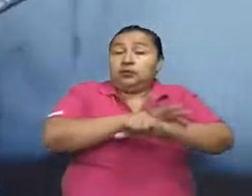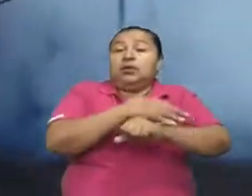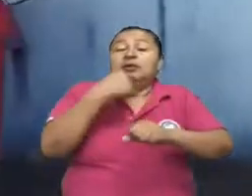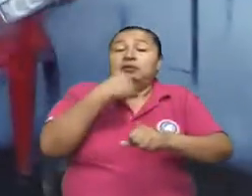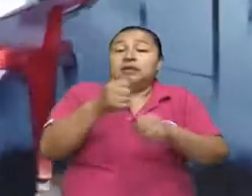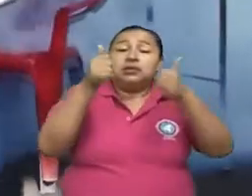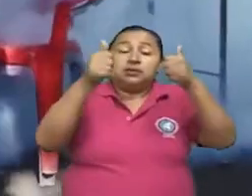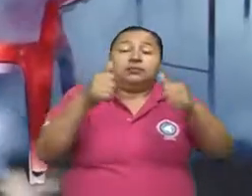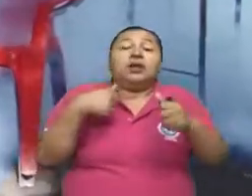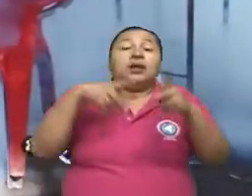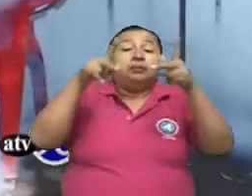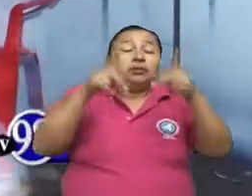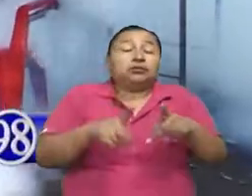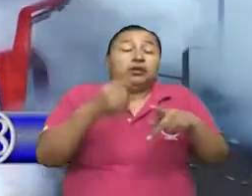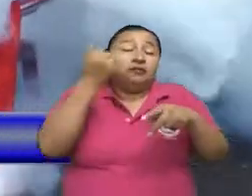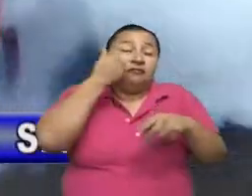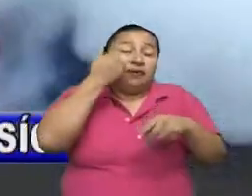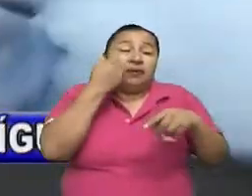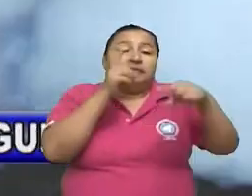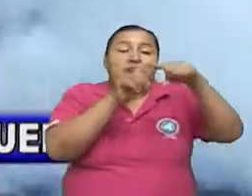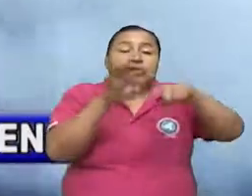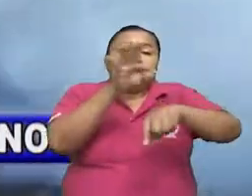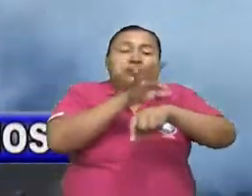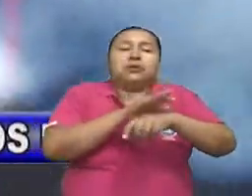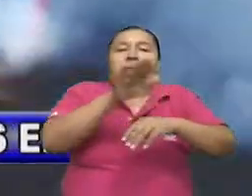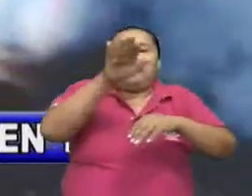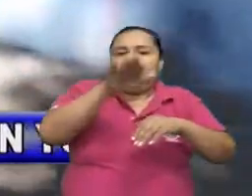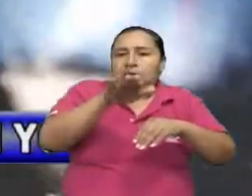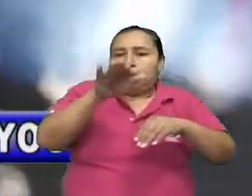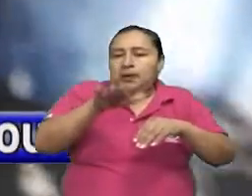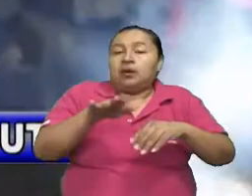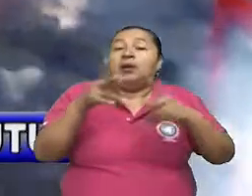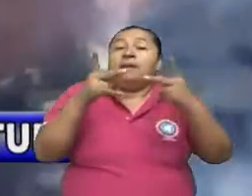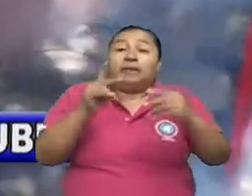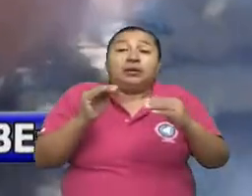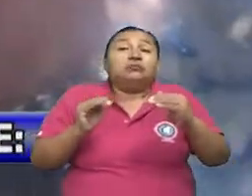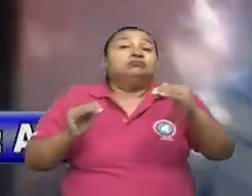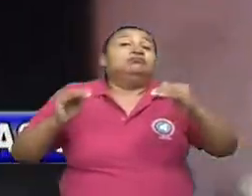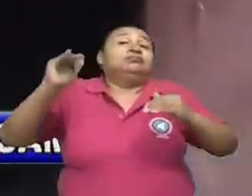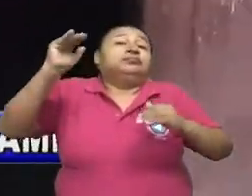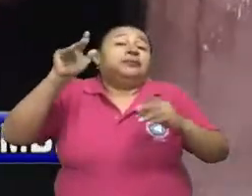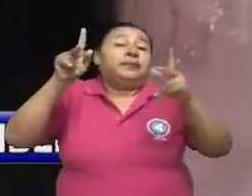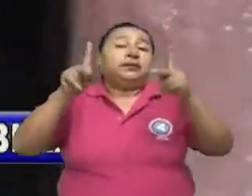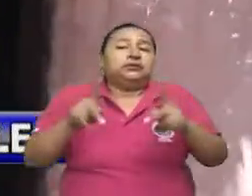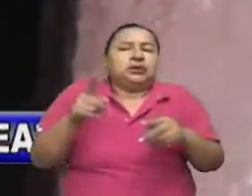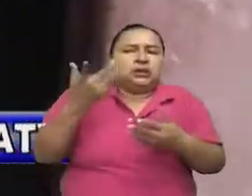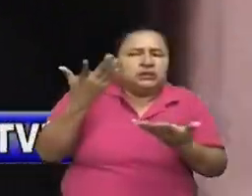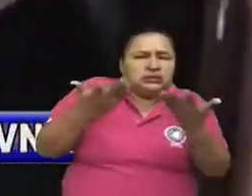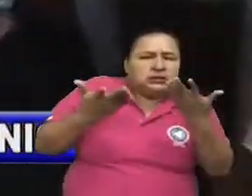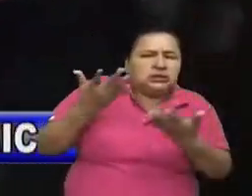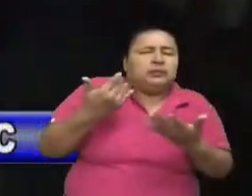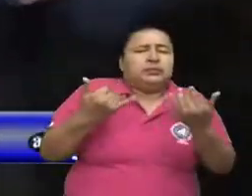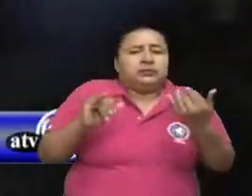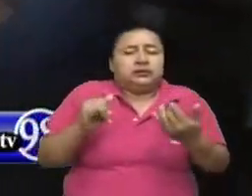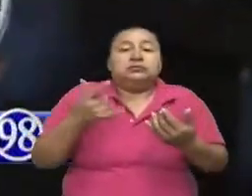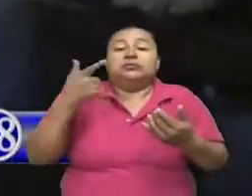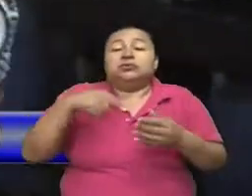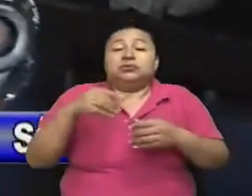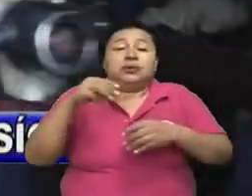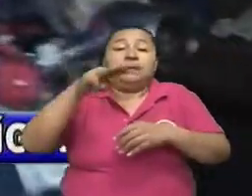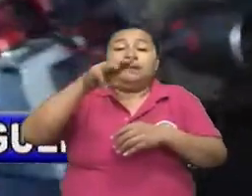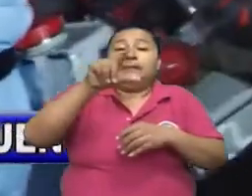que los casos positivos de dengue han bajado, sin embargo, incrementó el número de casos sospechosos. Respecto a la